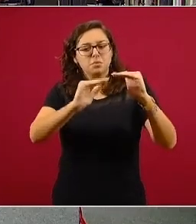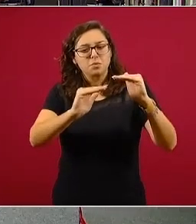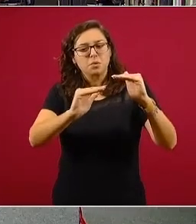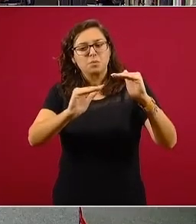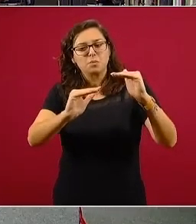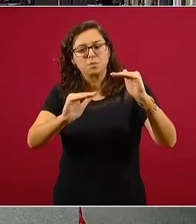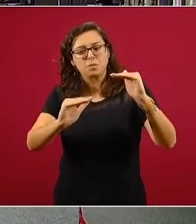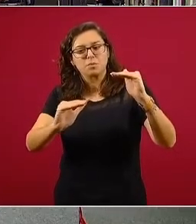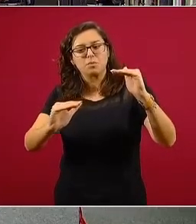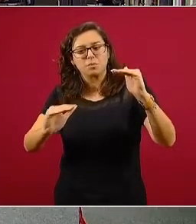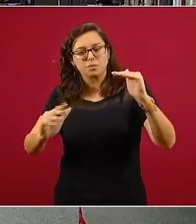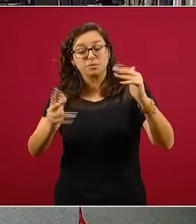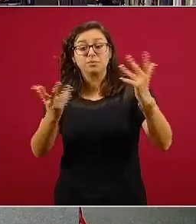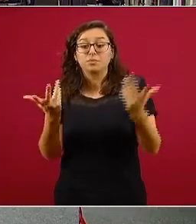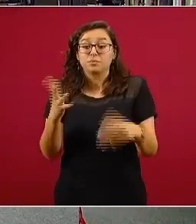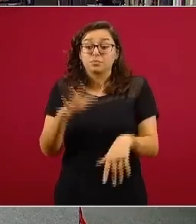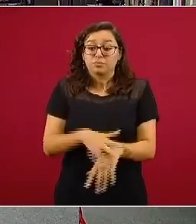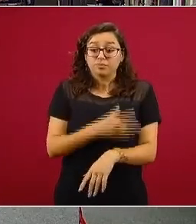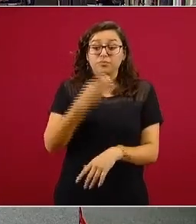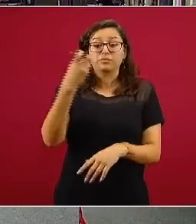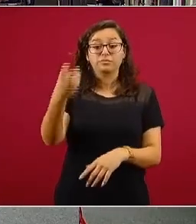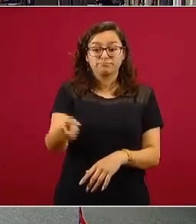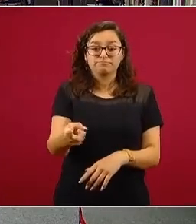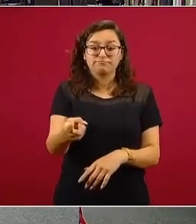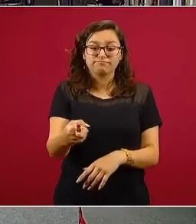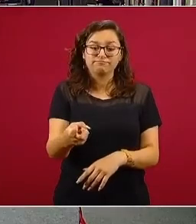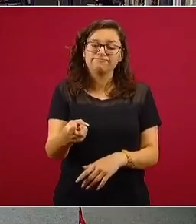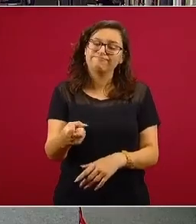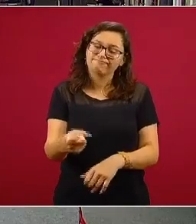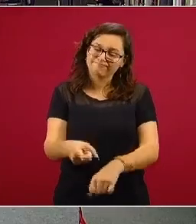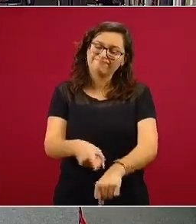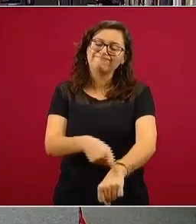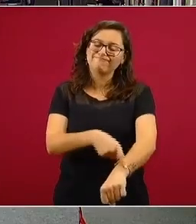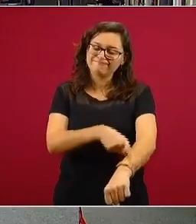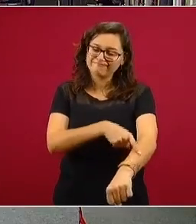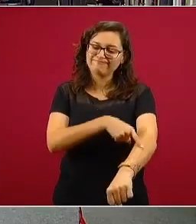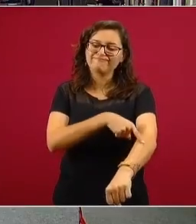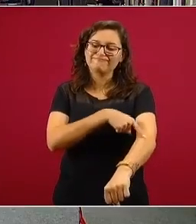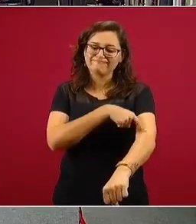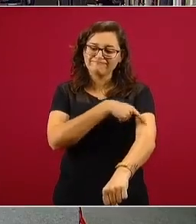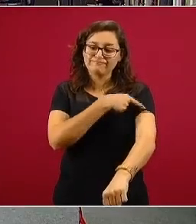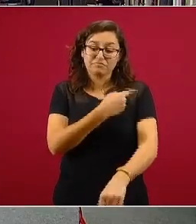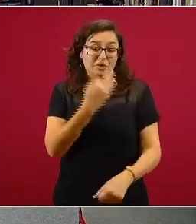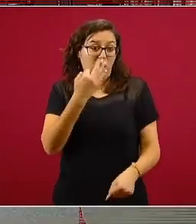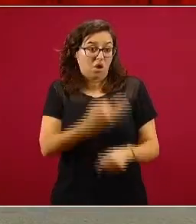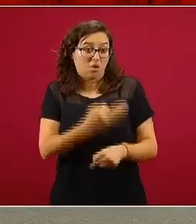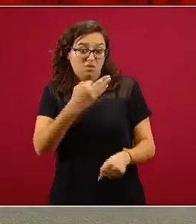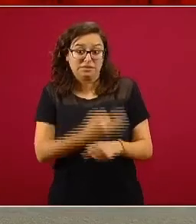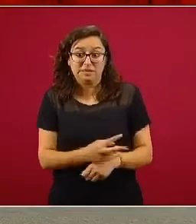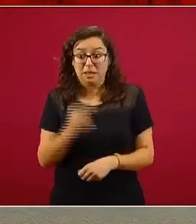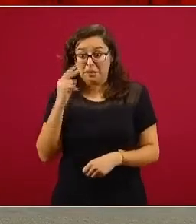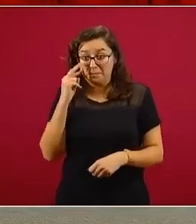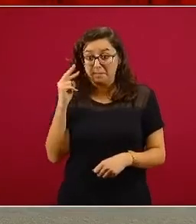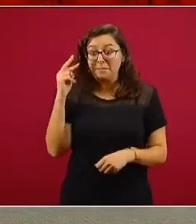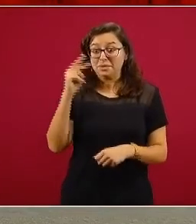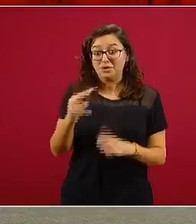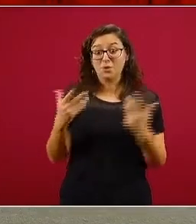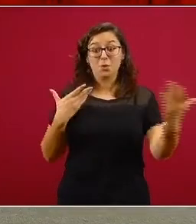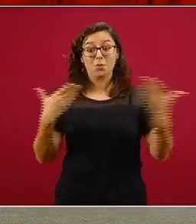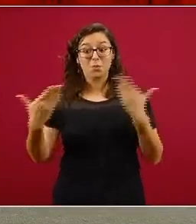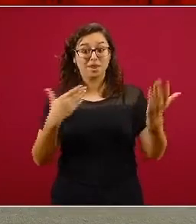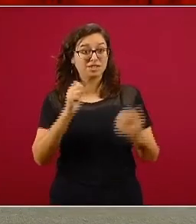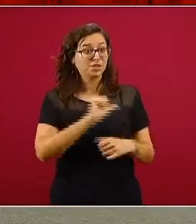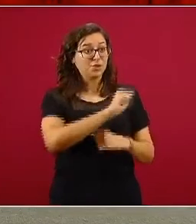y por consiguiente, más larga. Y acabamos de ver las curvas que presentó el doctor Alomía comparadas con